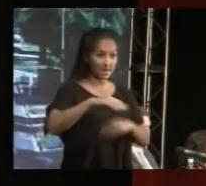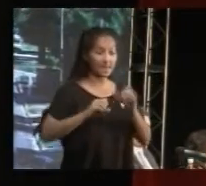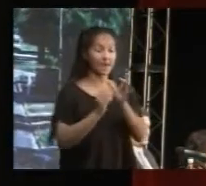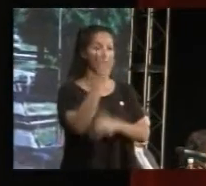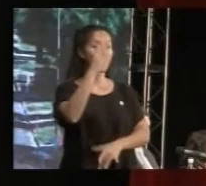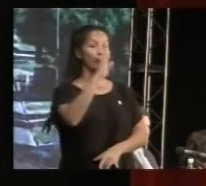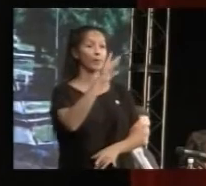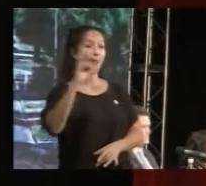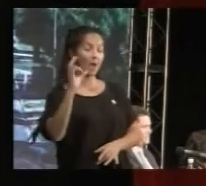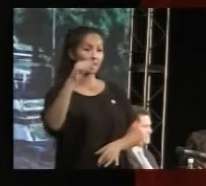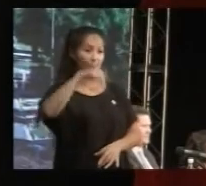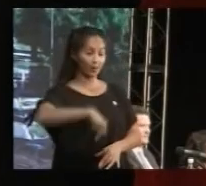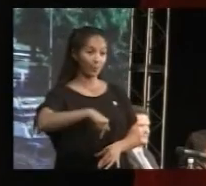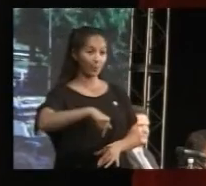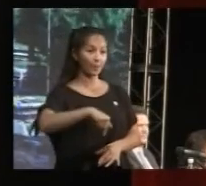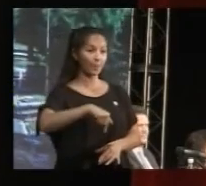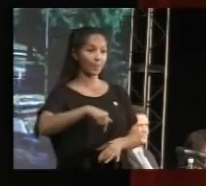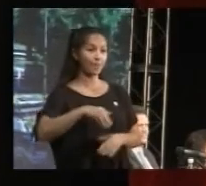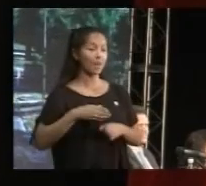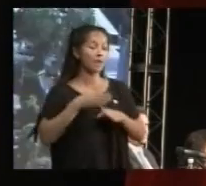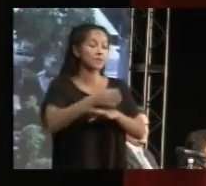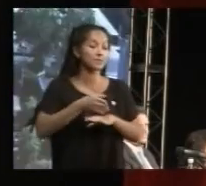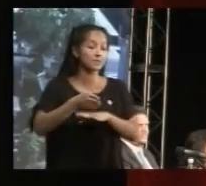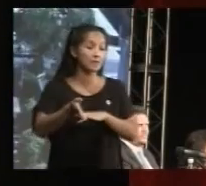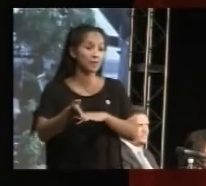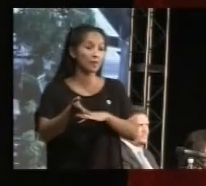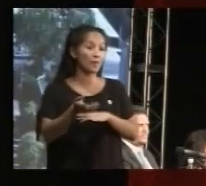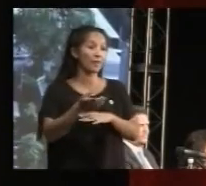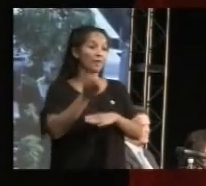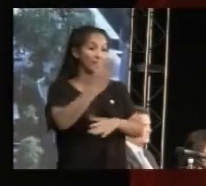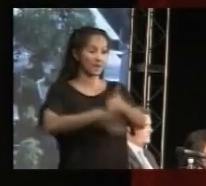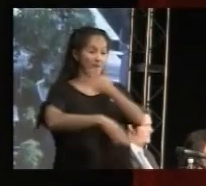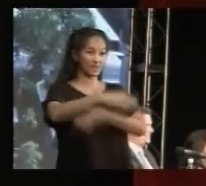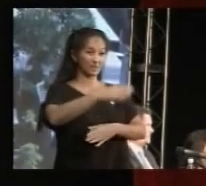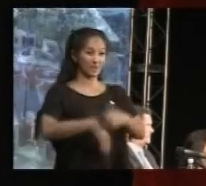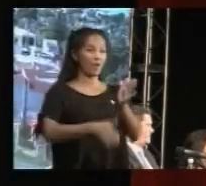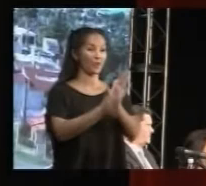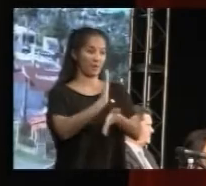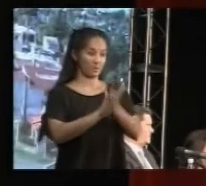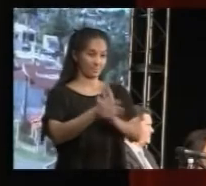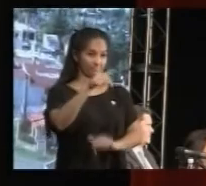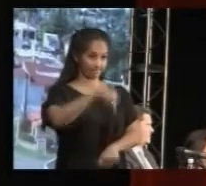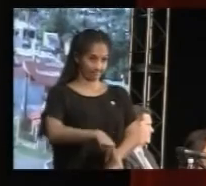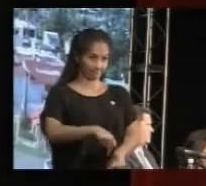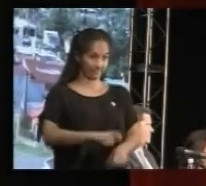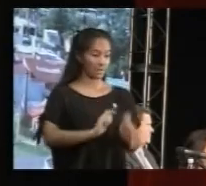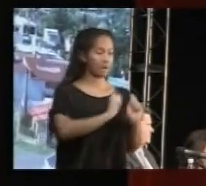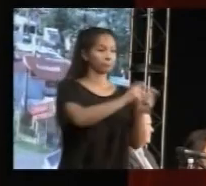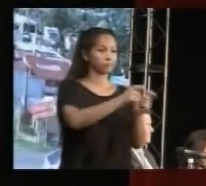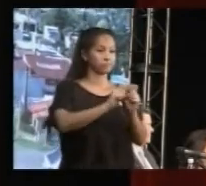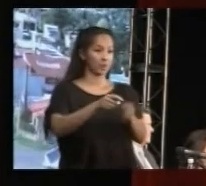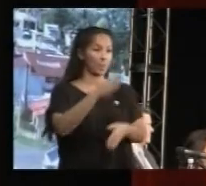de Apoyo destinado al acceso a elementos ortopédicos de forma gratuita y de manera inmediata a personas con problemas